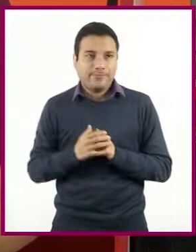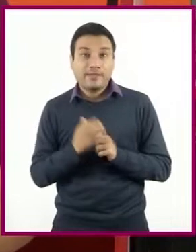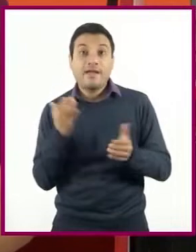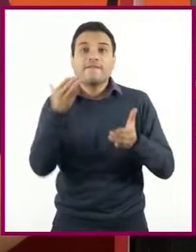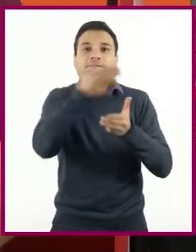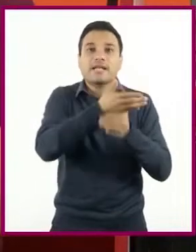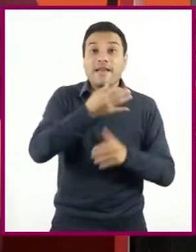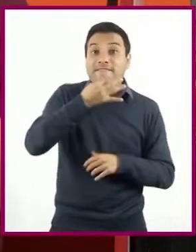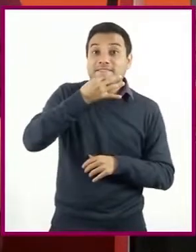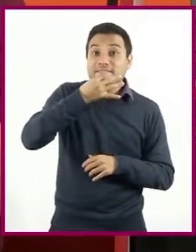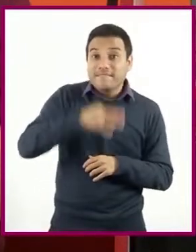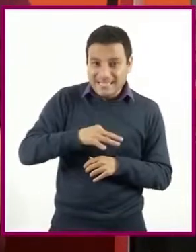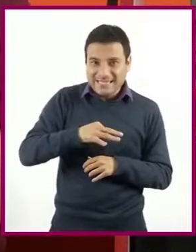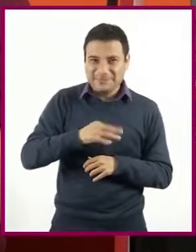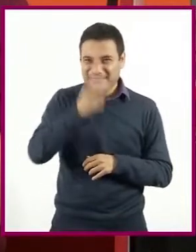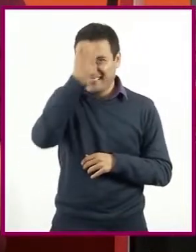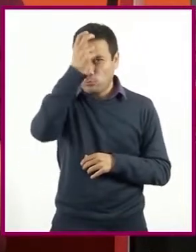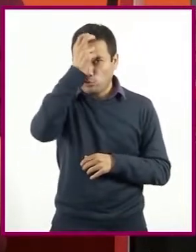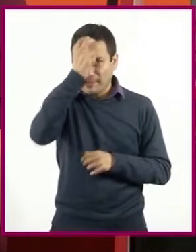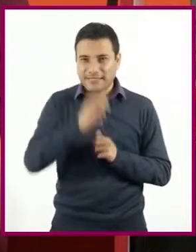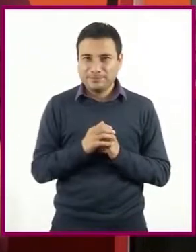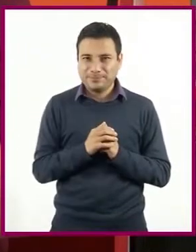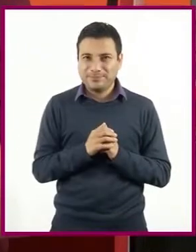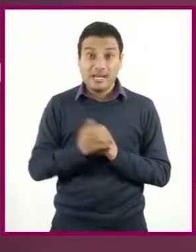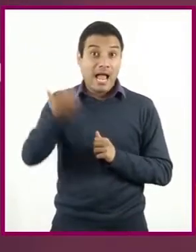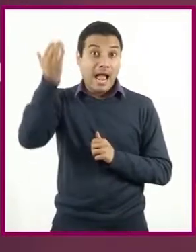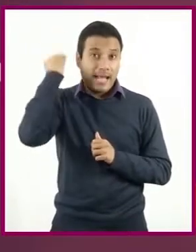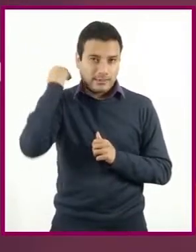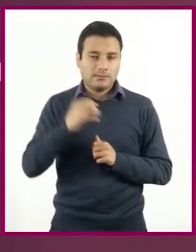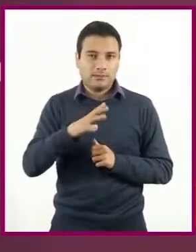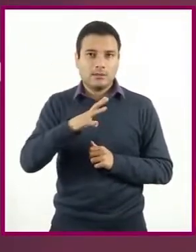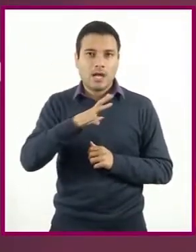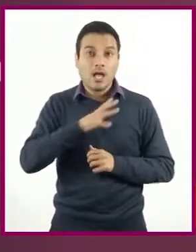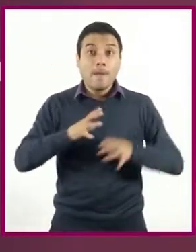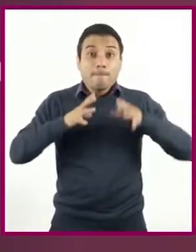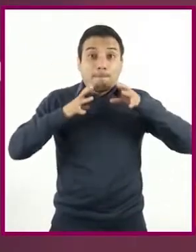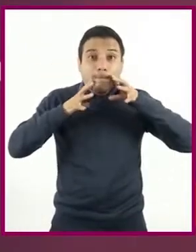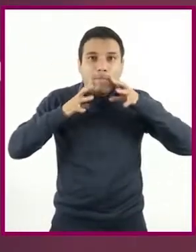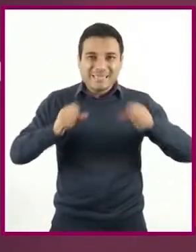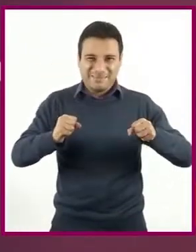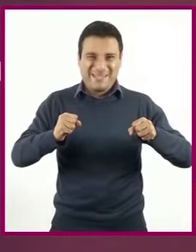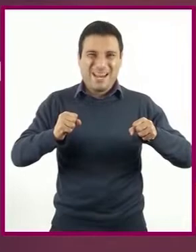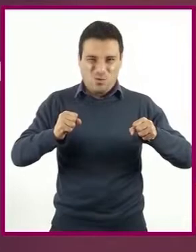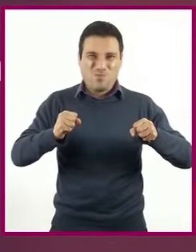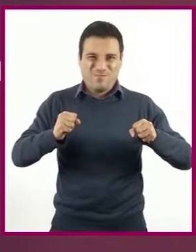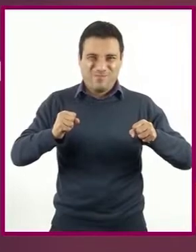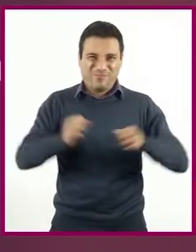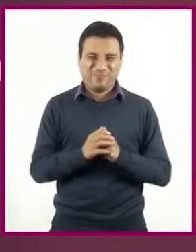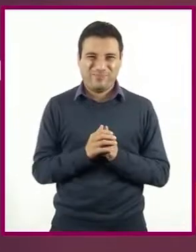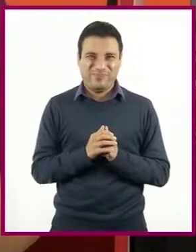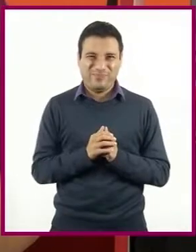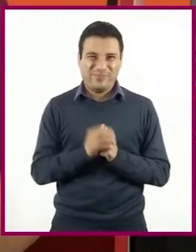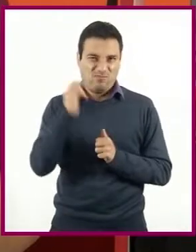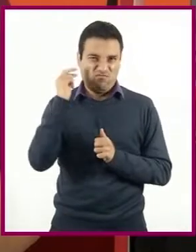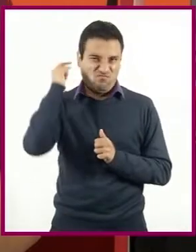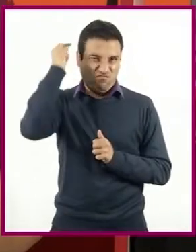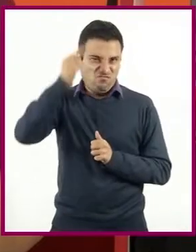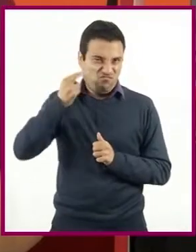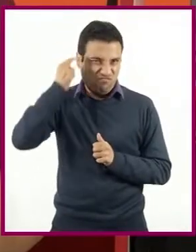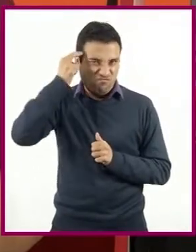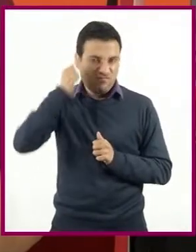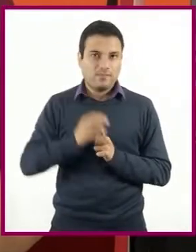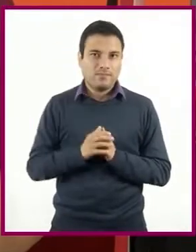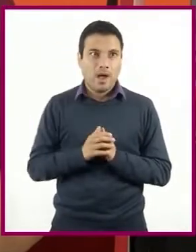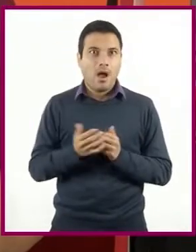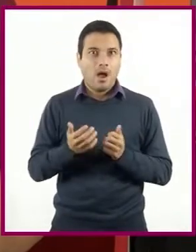de Chapultepec en la época en la que Maximiliano fue el emperador. Claro, podría ver